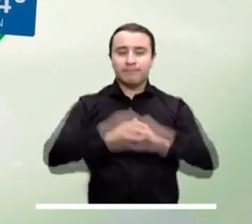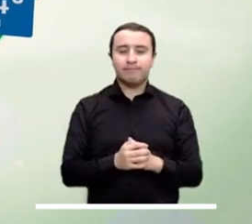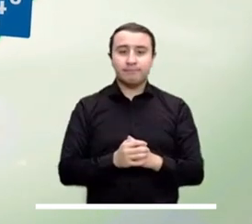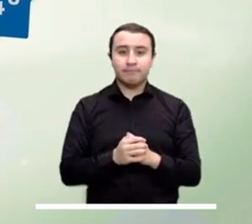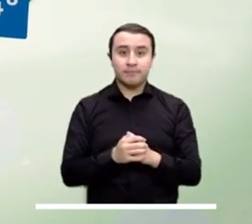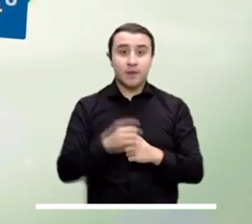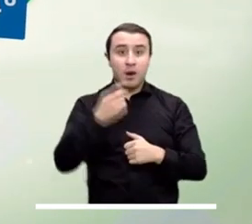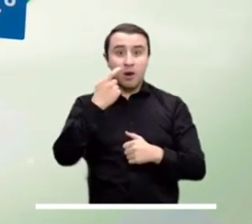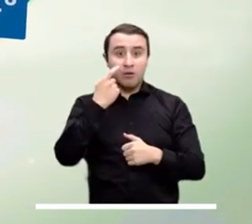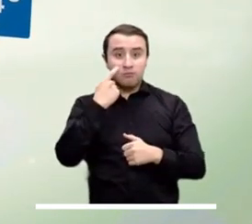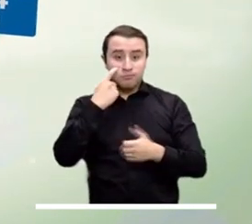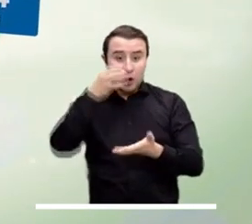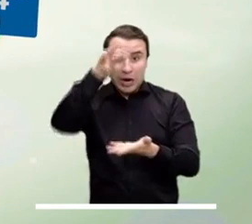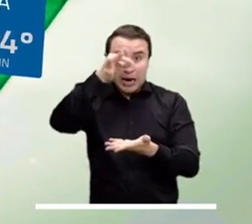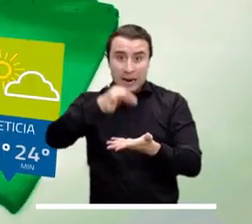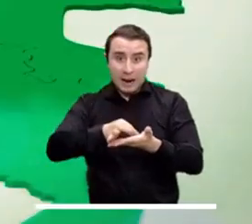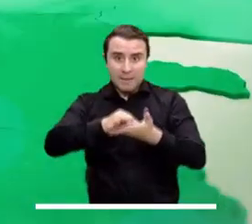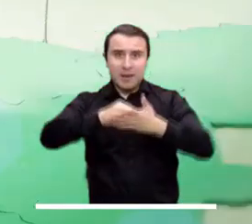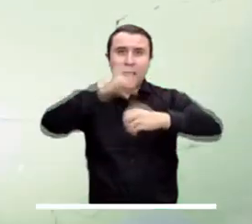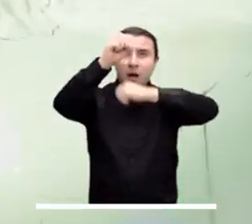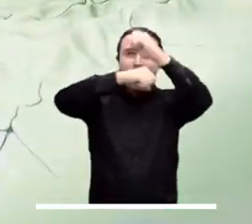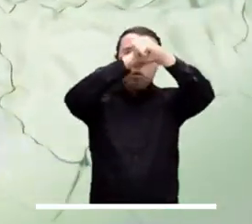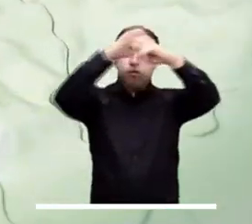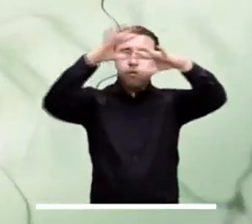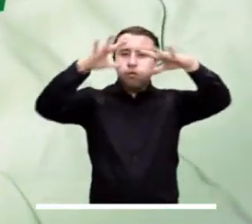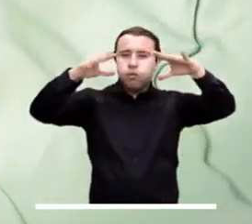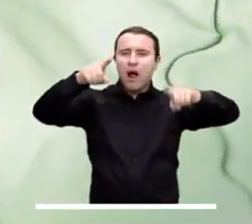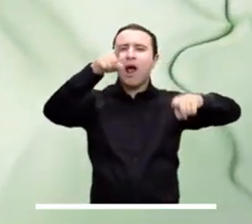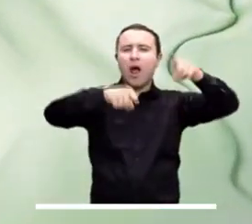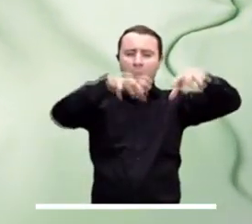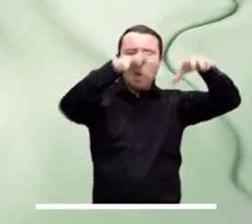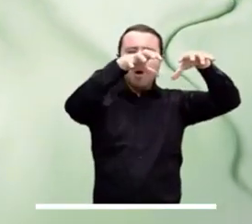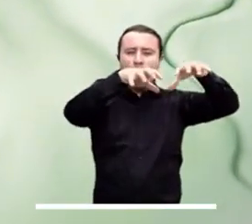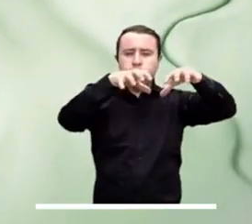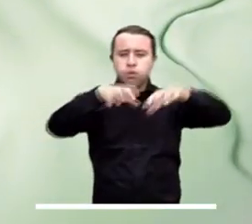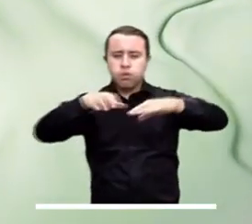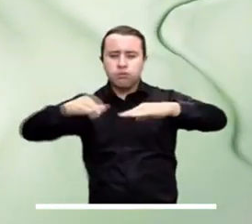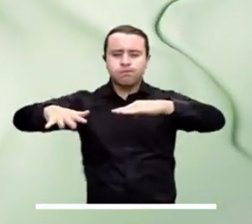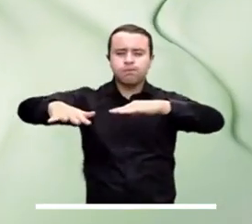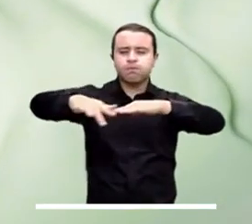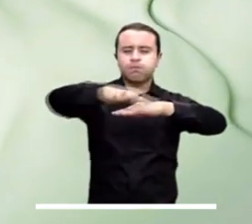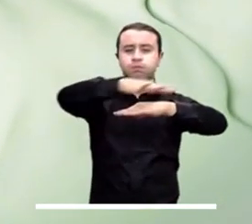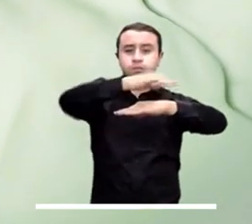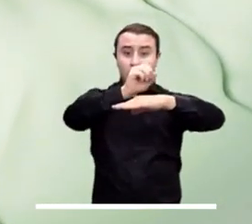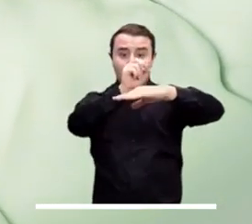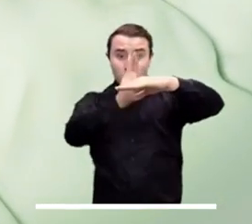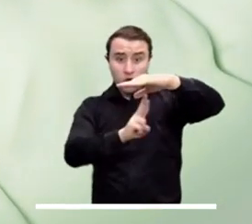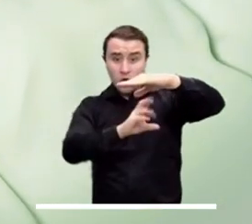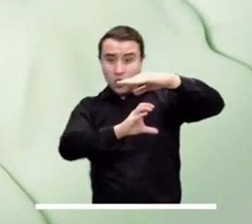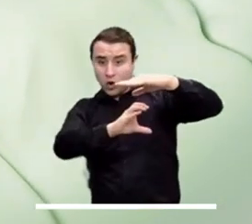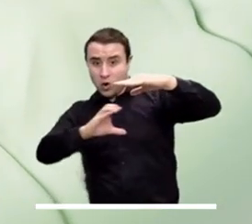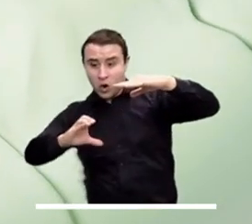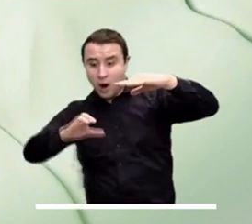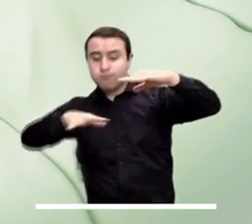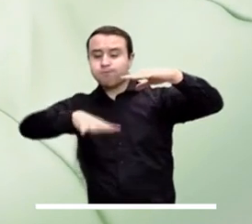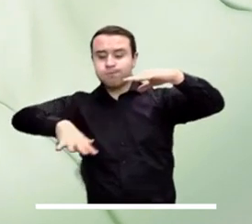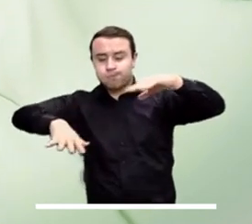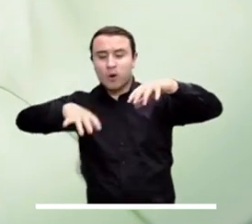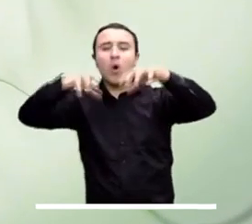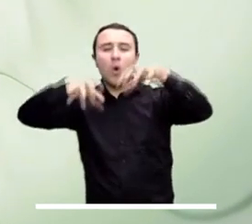la mañana. La presencia de amplias cadenas de nubes en la capital podría provocar precipitaciones ligeras a lo largo de la